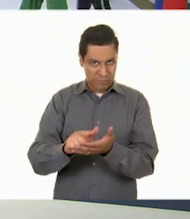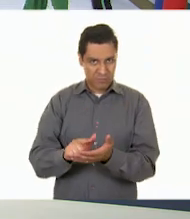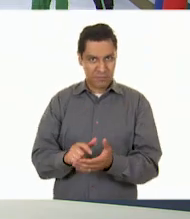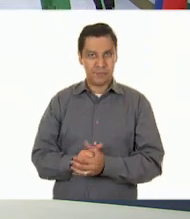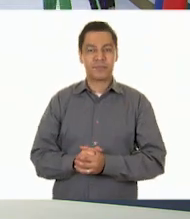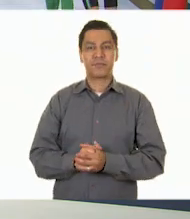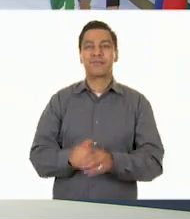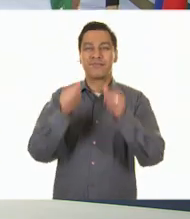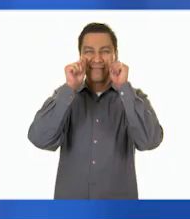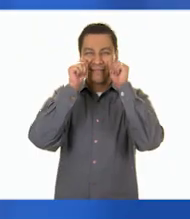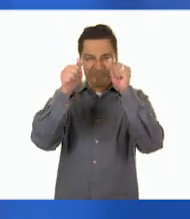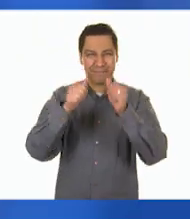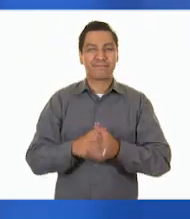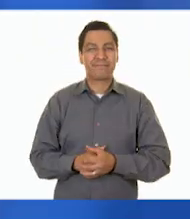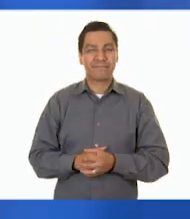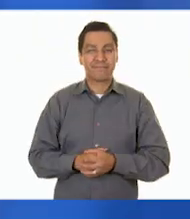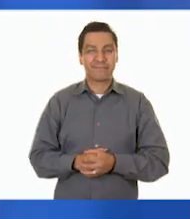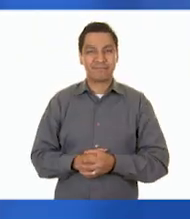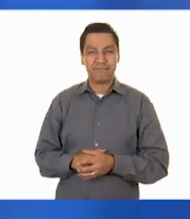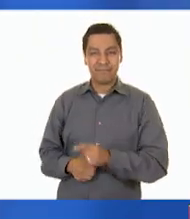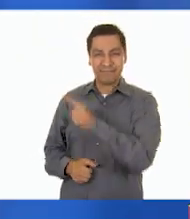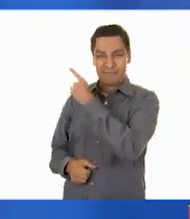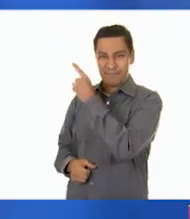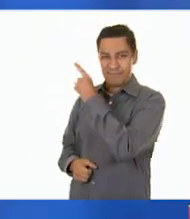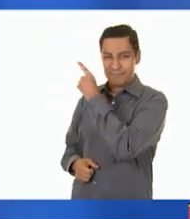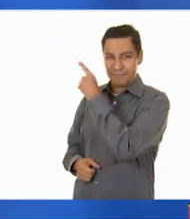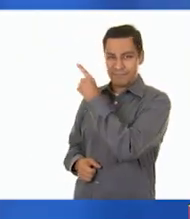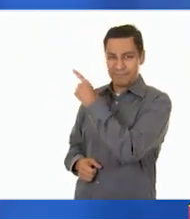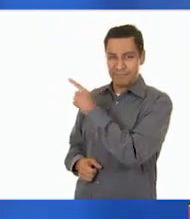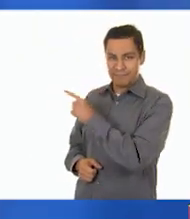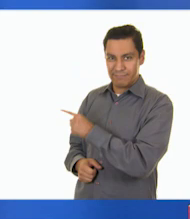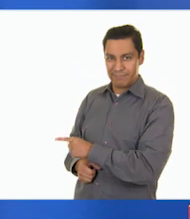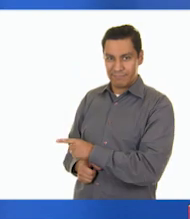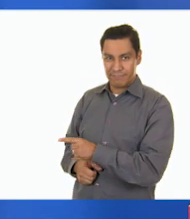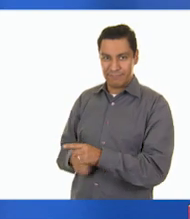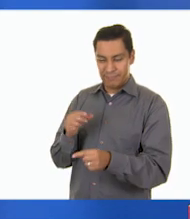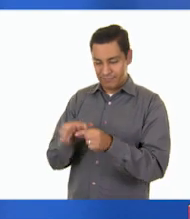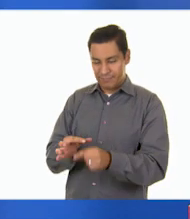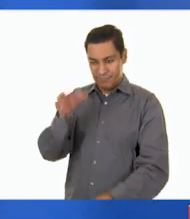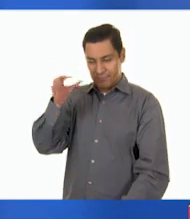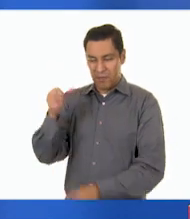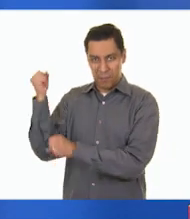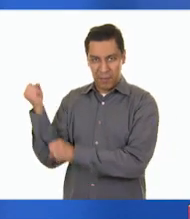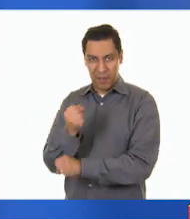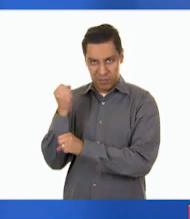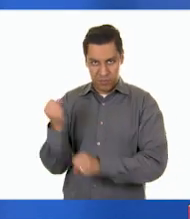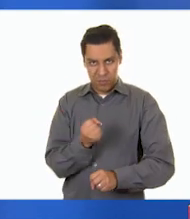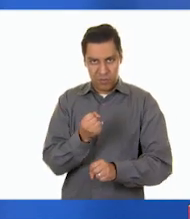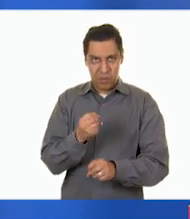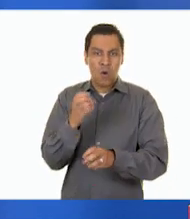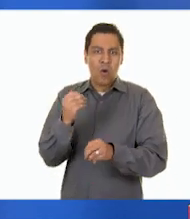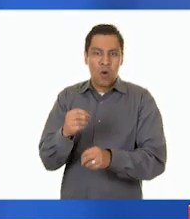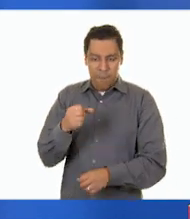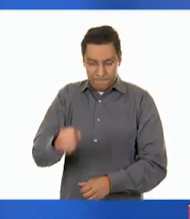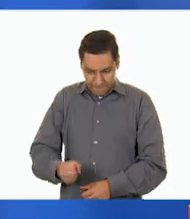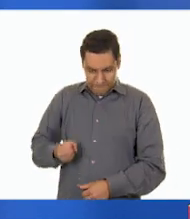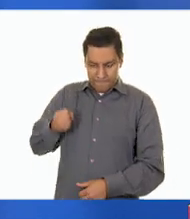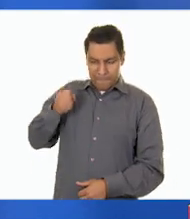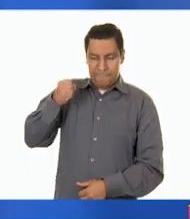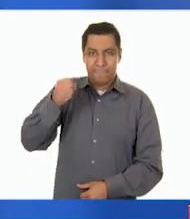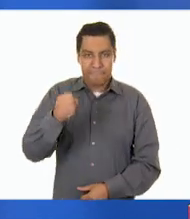pongan mucha tensión vamos a necesitar un palo de escoba o algún objeto que sirva como bastón